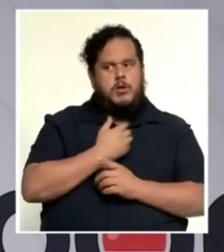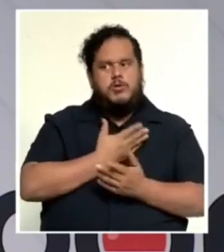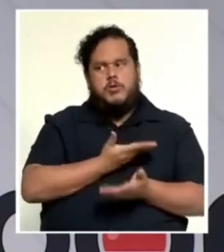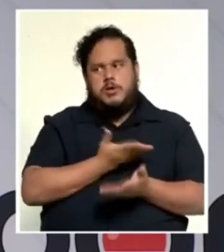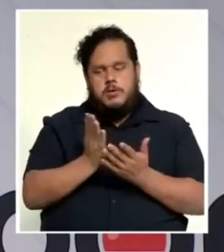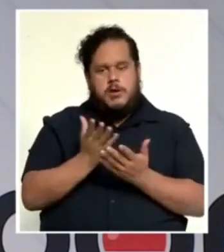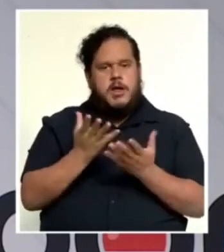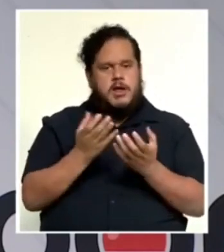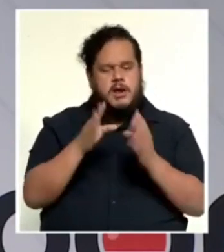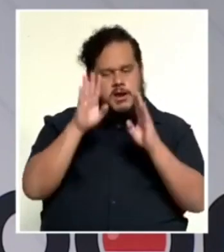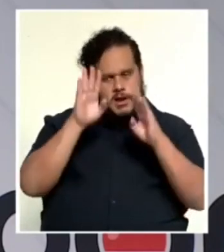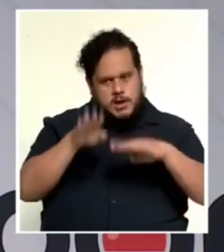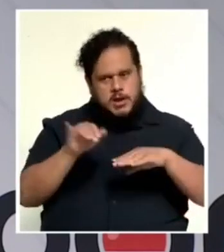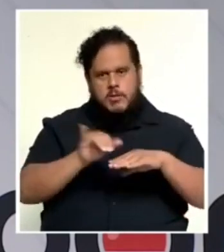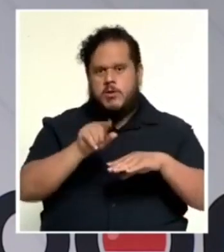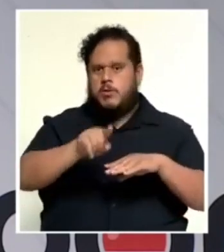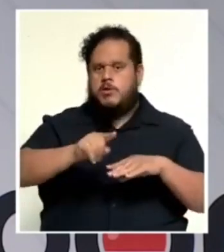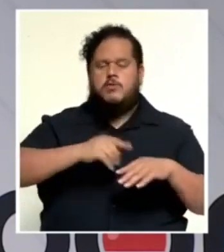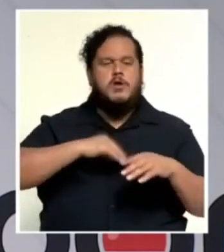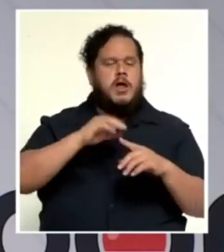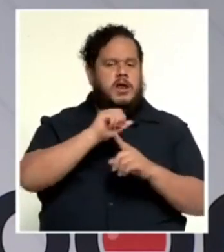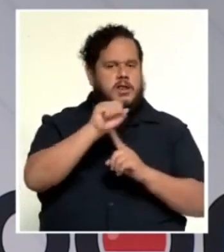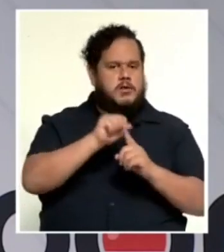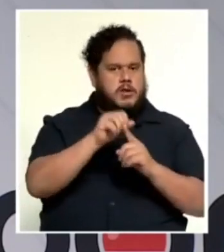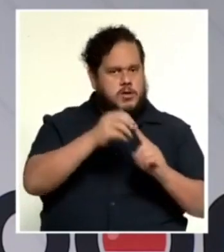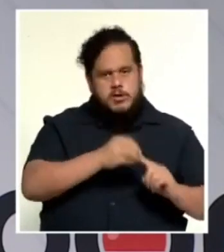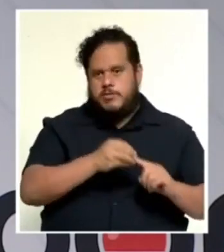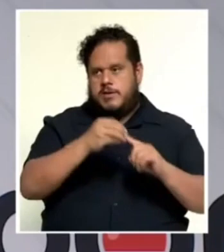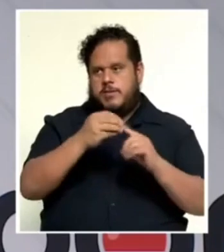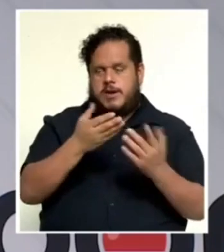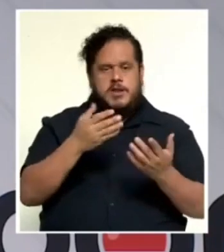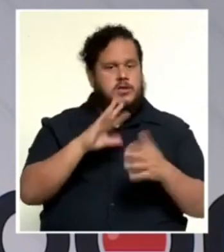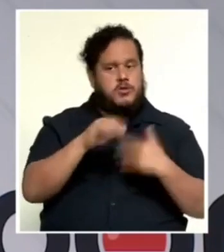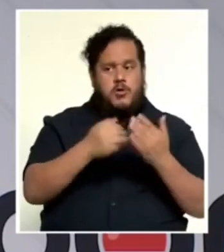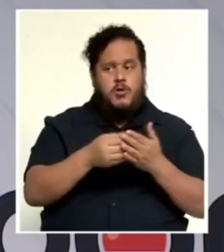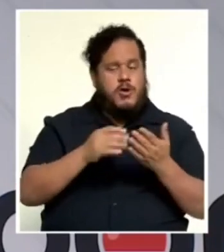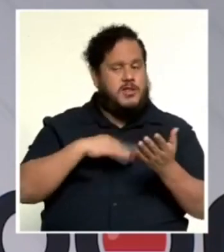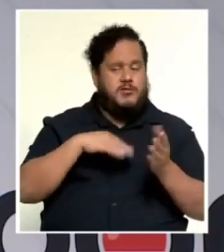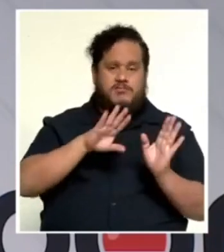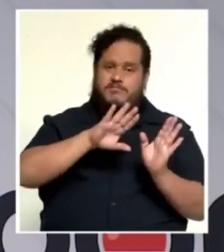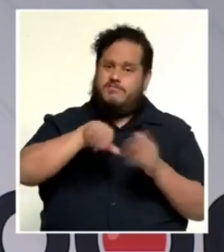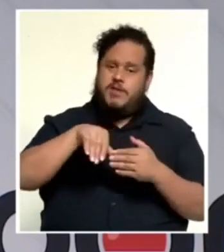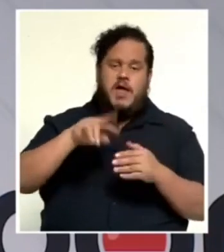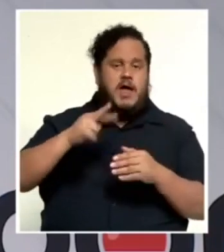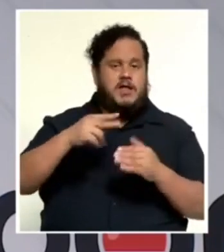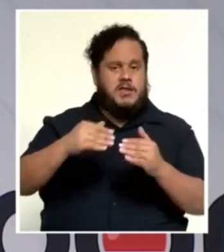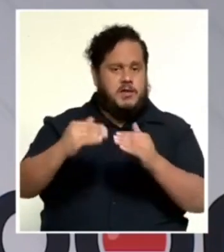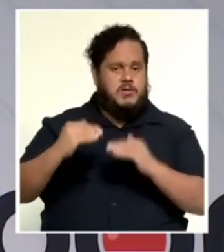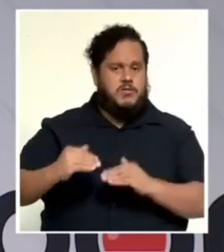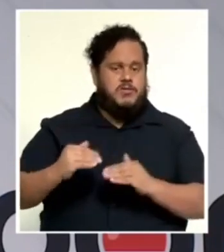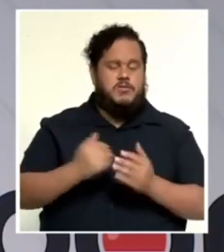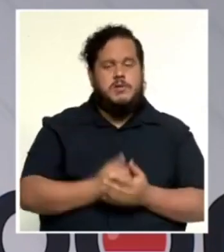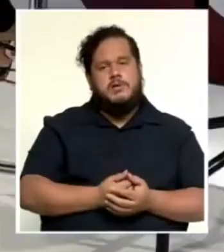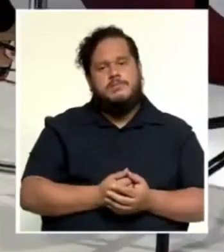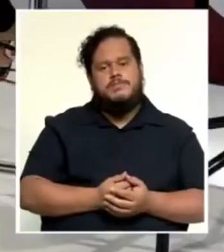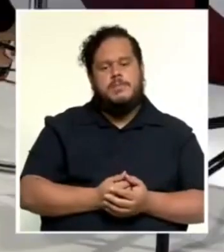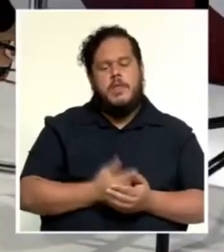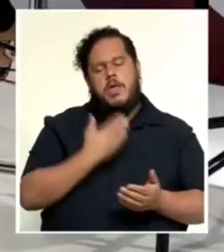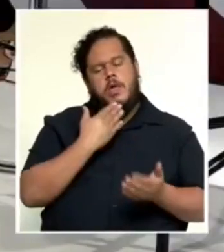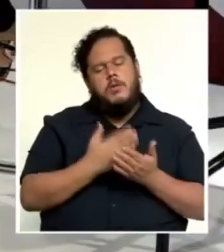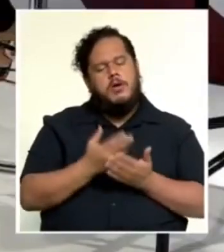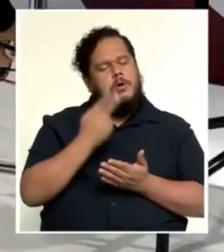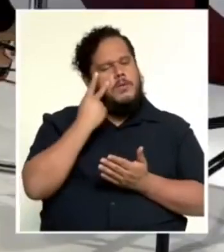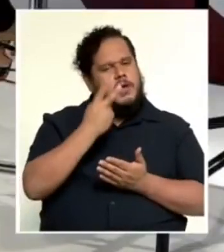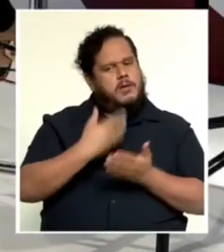querer inclinarnos como que esos fueran los factores principales, pues quedan relegados lastimosamente a un segundo plano. Daniel,